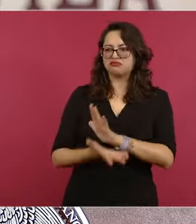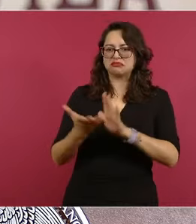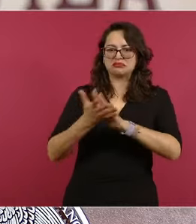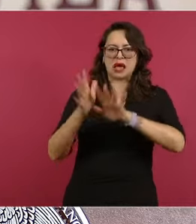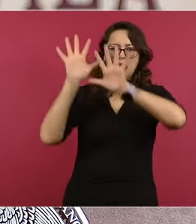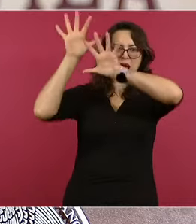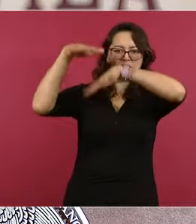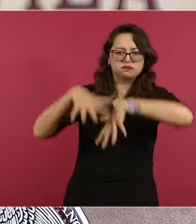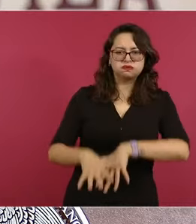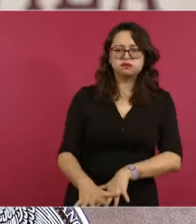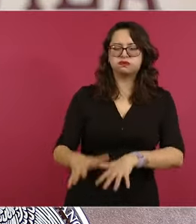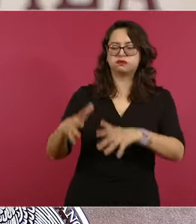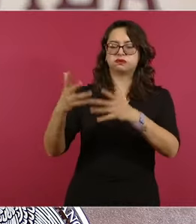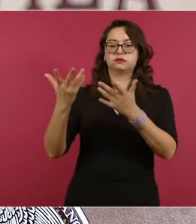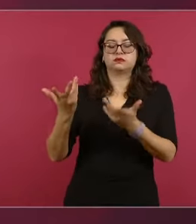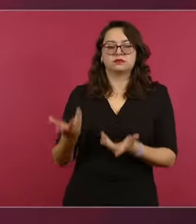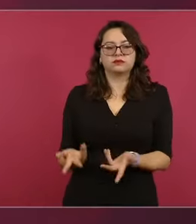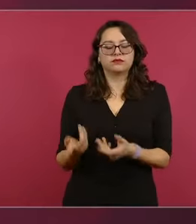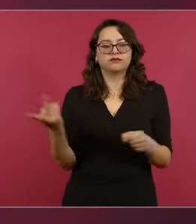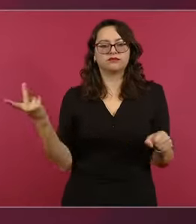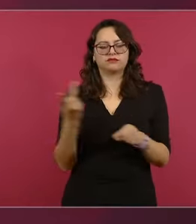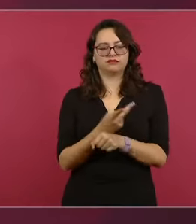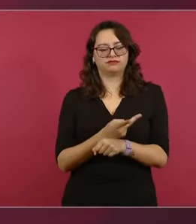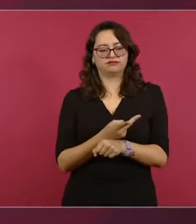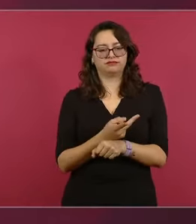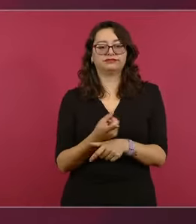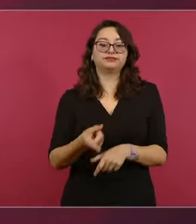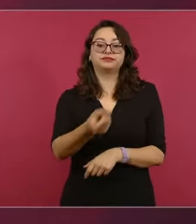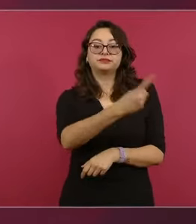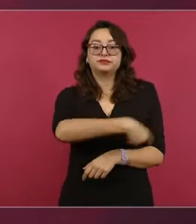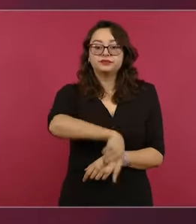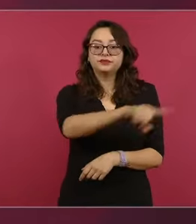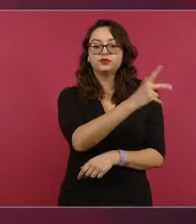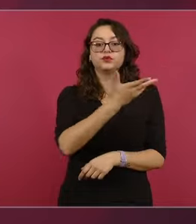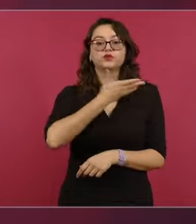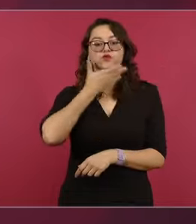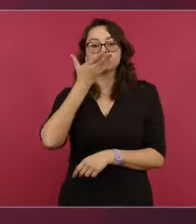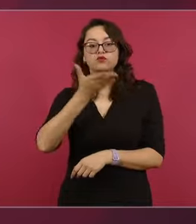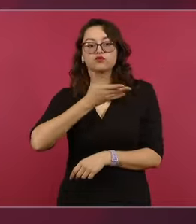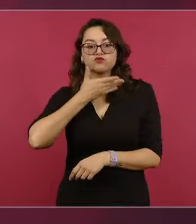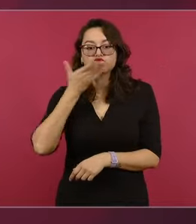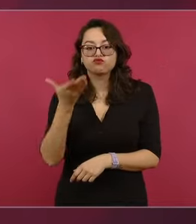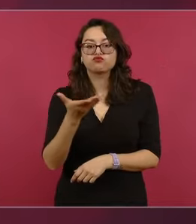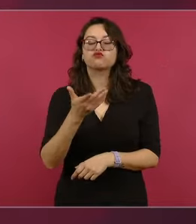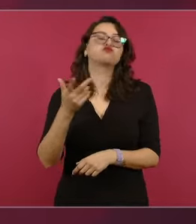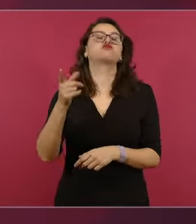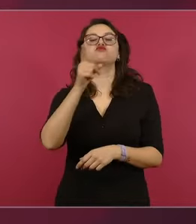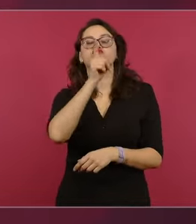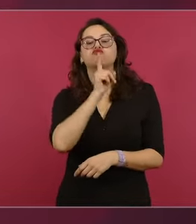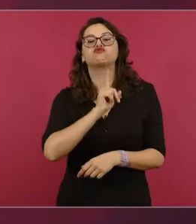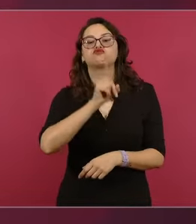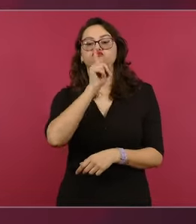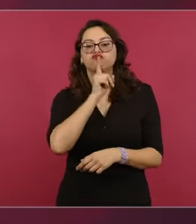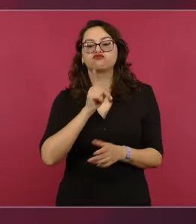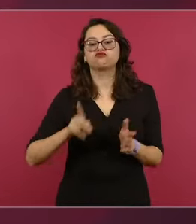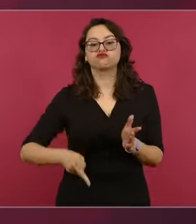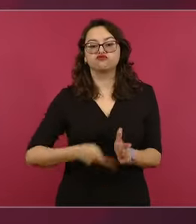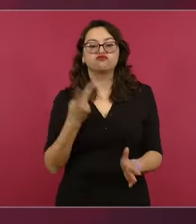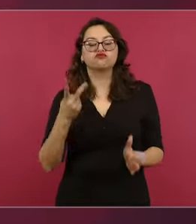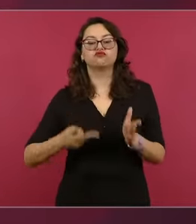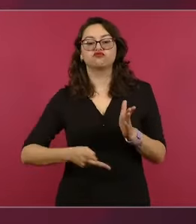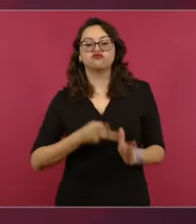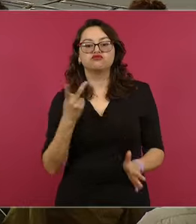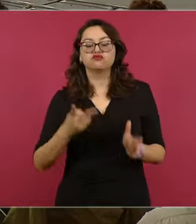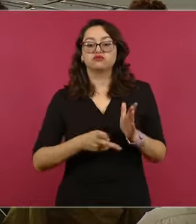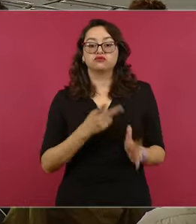construcción. Cuentas que se caracterizan por difundir mensajes conservadores aseguraron que el accidente habría ocurrido en